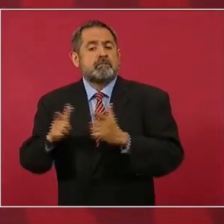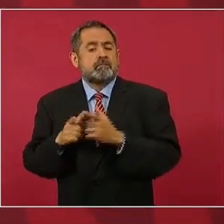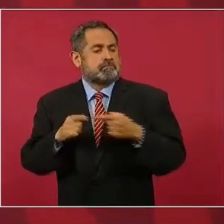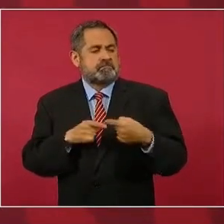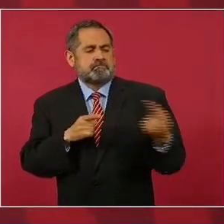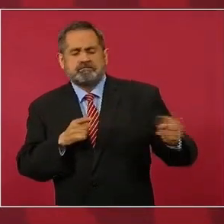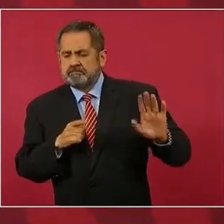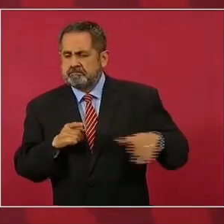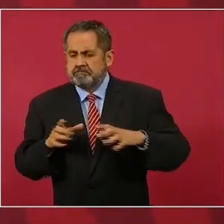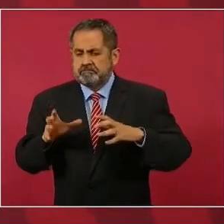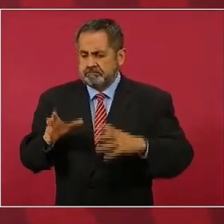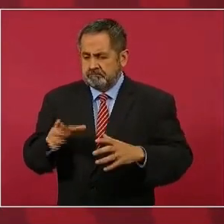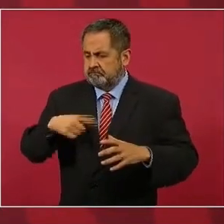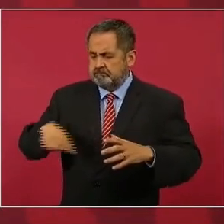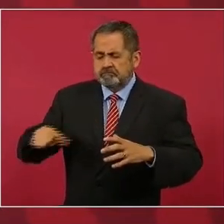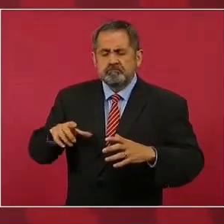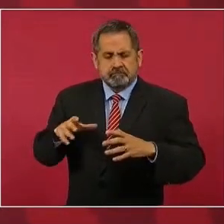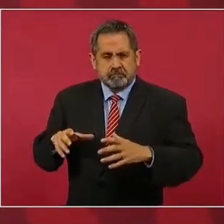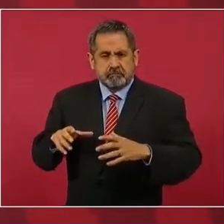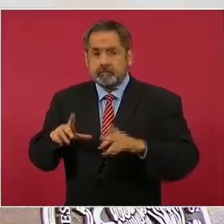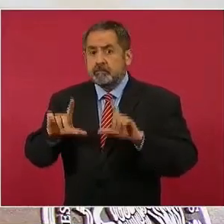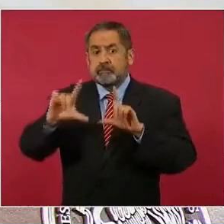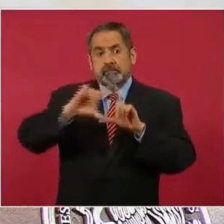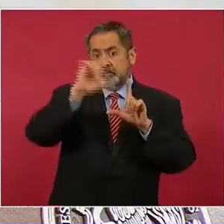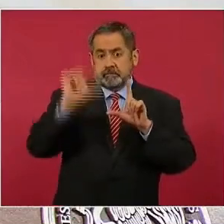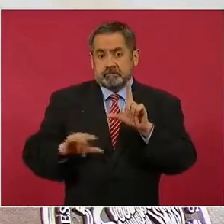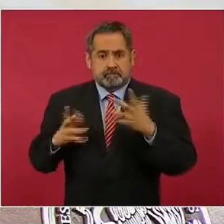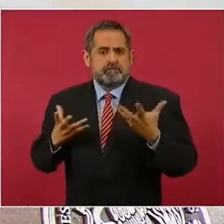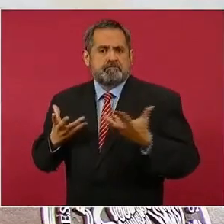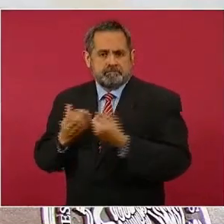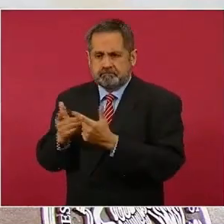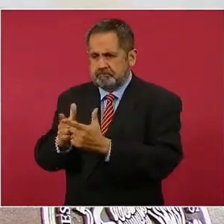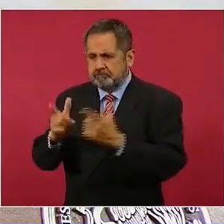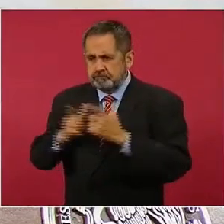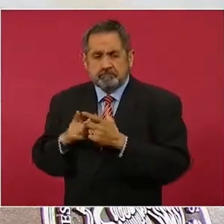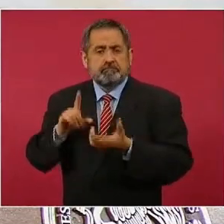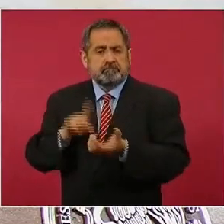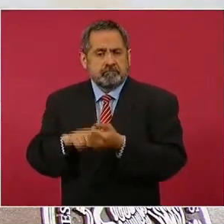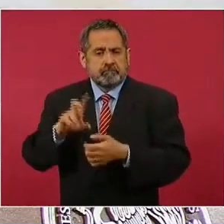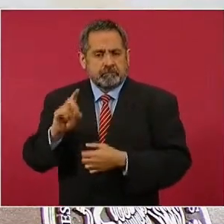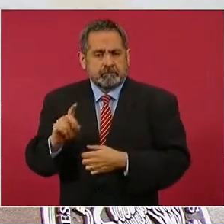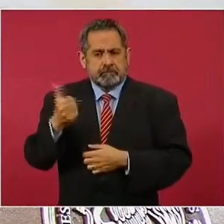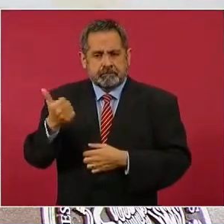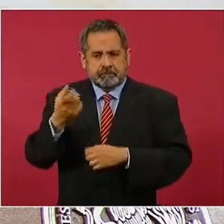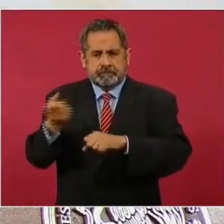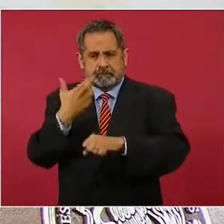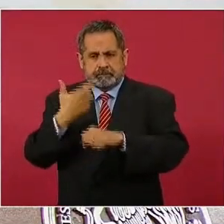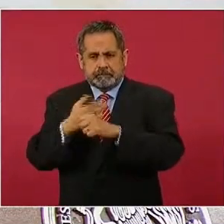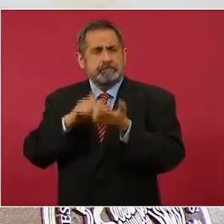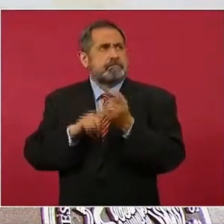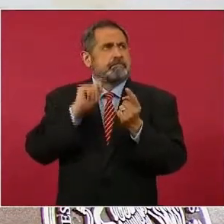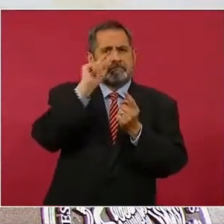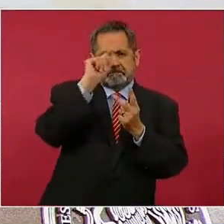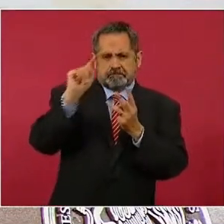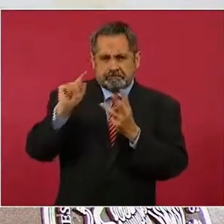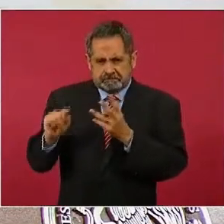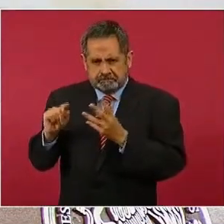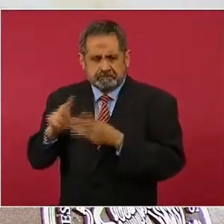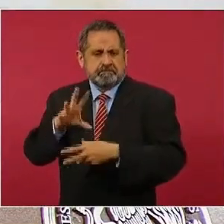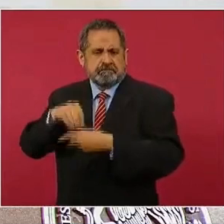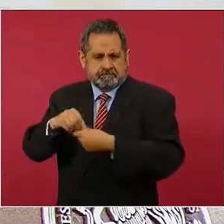disidente, de un grupo a nivel nacional que tenemos presencia en las 36 secretarías generales locales que